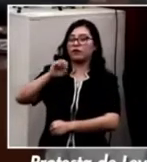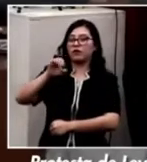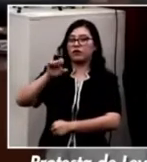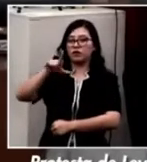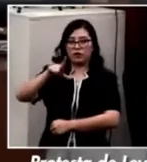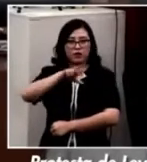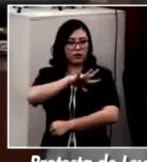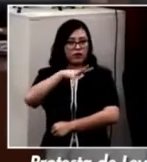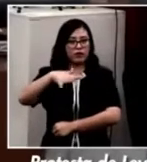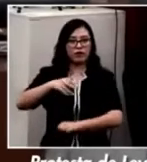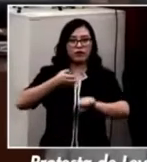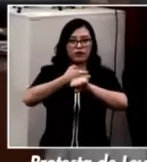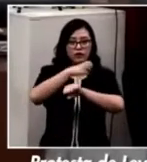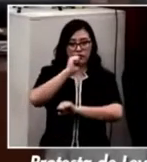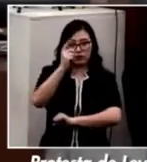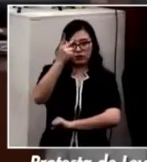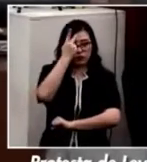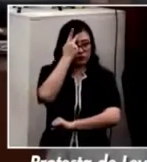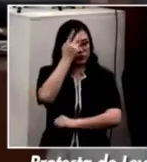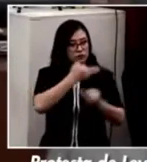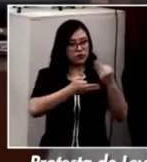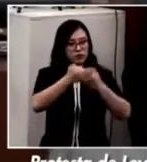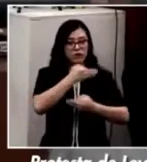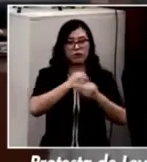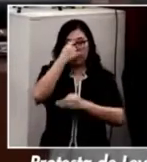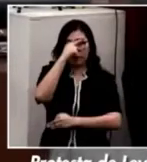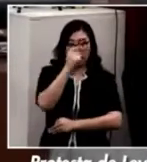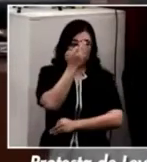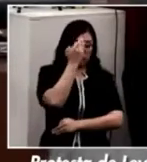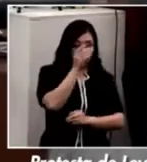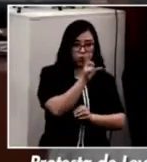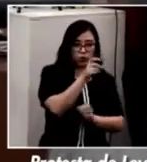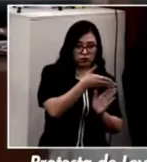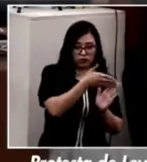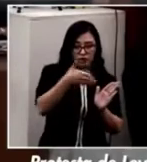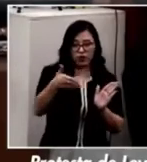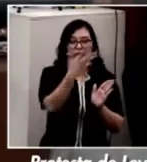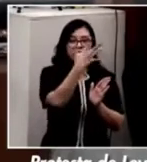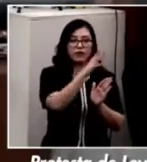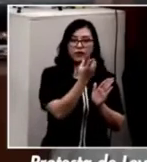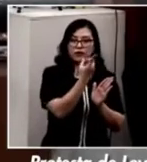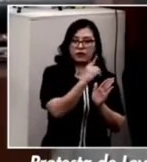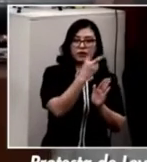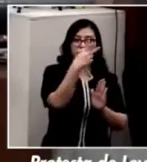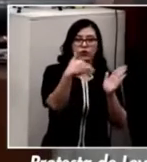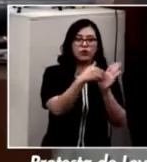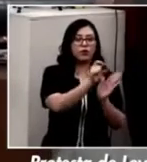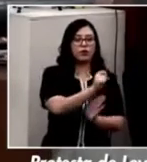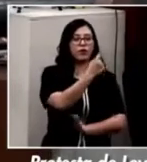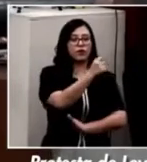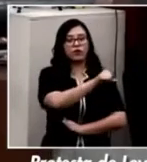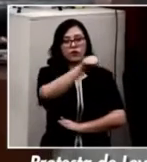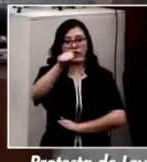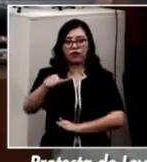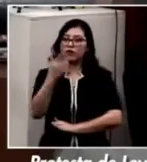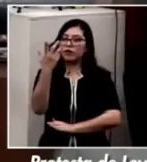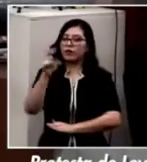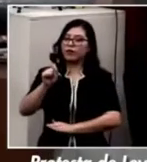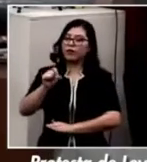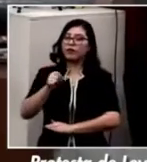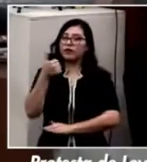van a investigar estos hechos de violencia, señor fiscal. Claro, los estamos enfrentando de manera